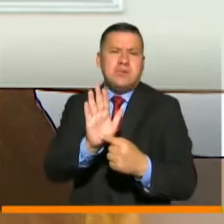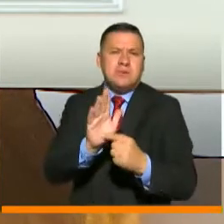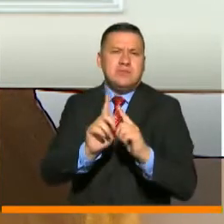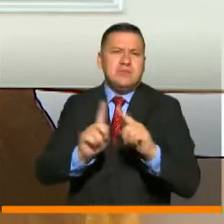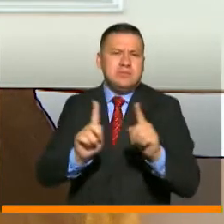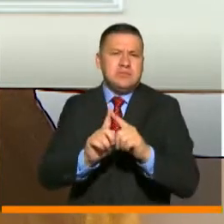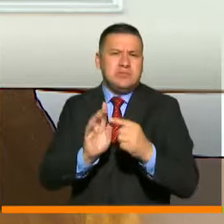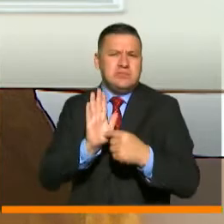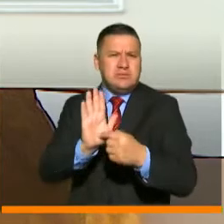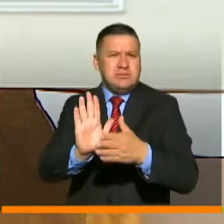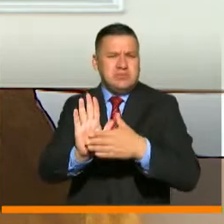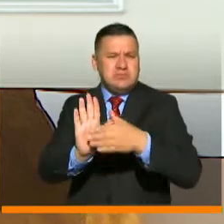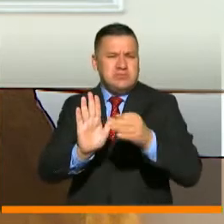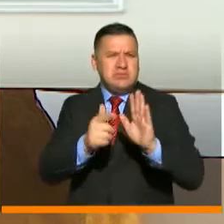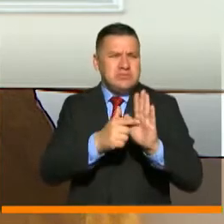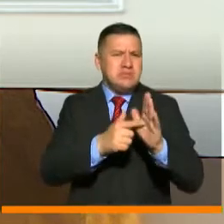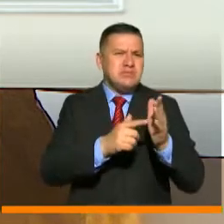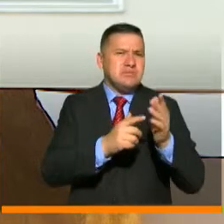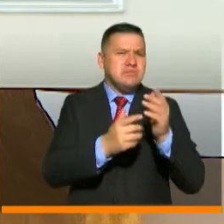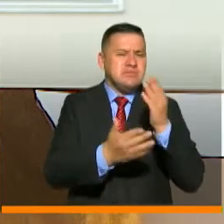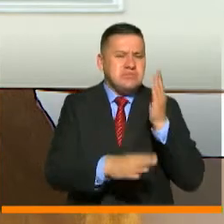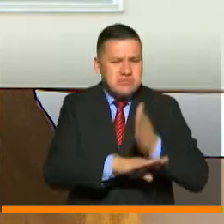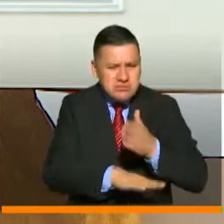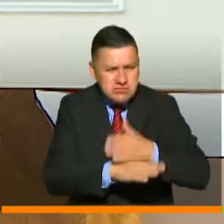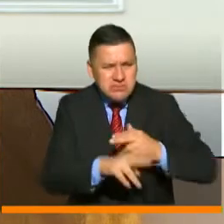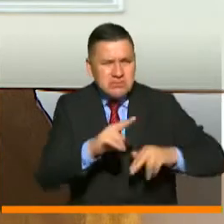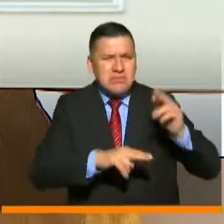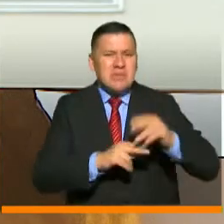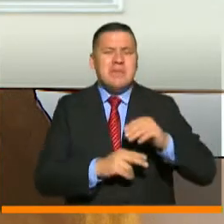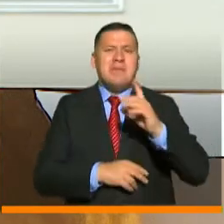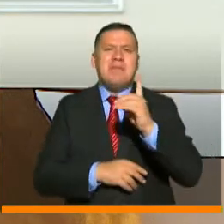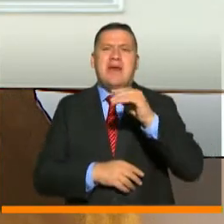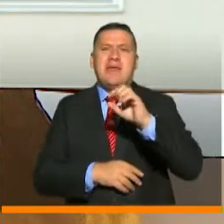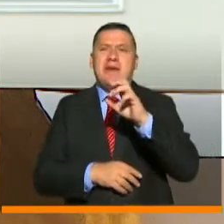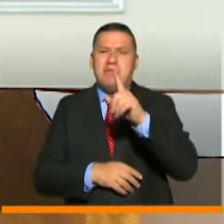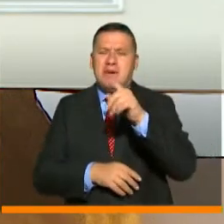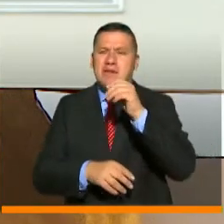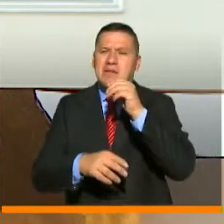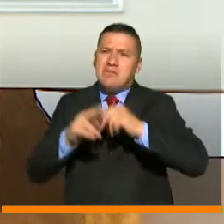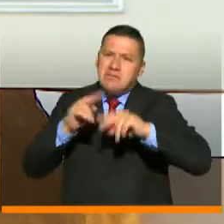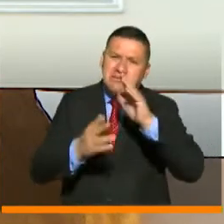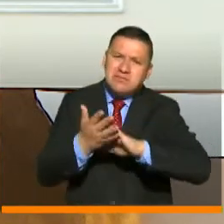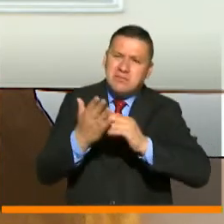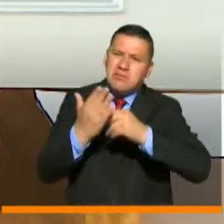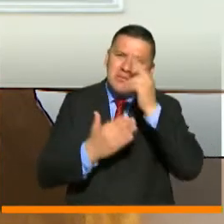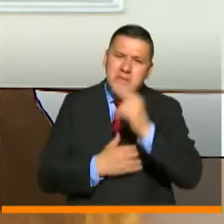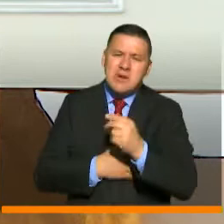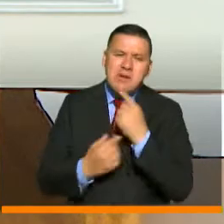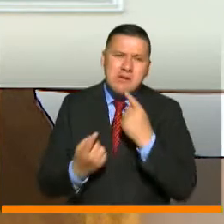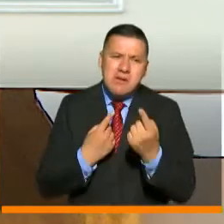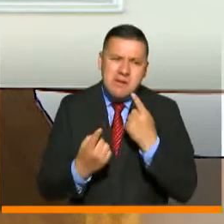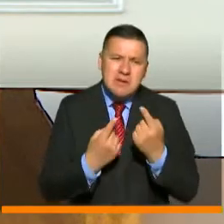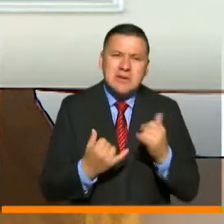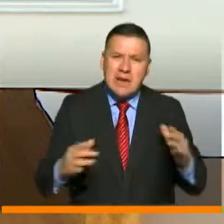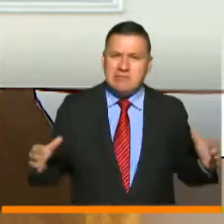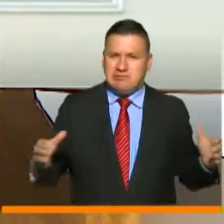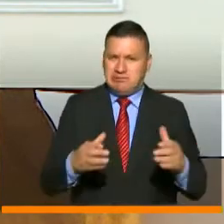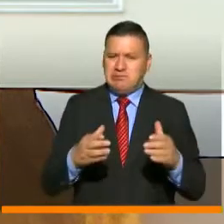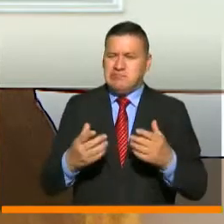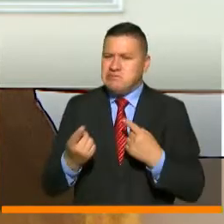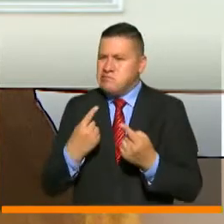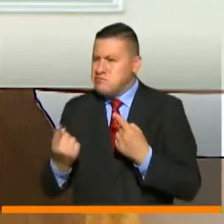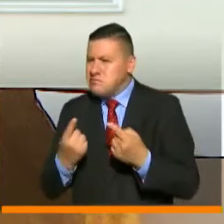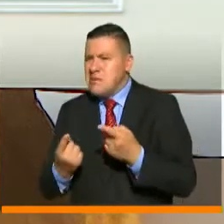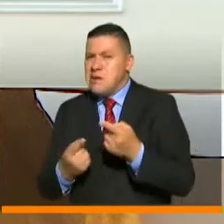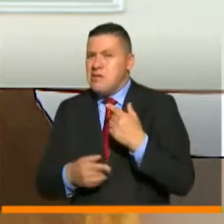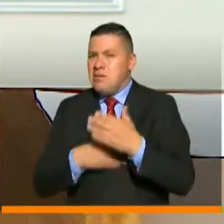distintos frentes en los frentes de titulación en las obras puede hablar también de manera muy particular de todas las intervenciones